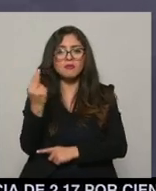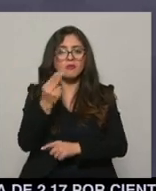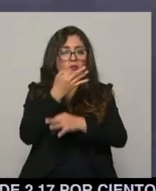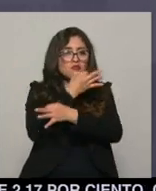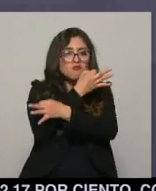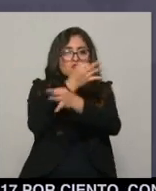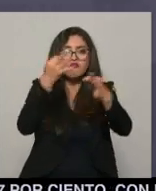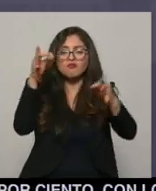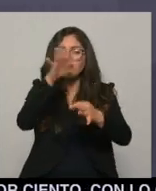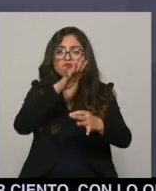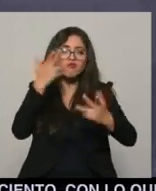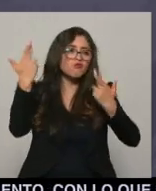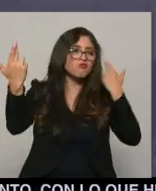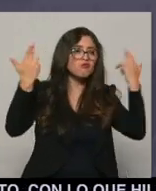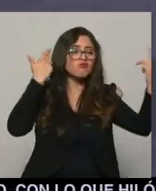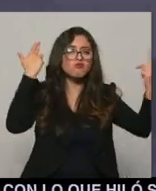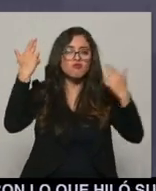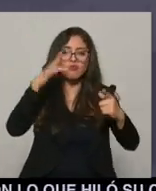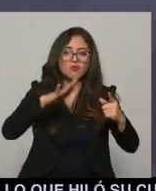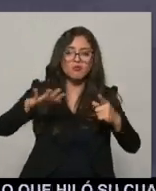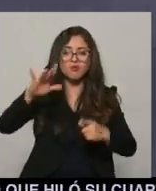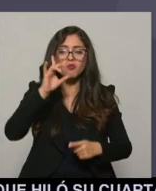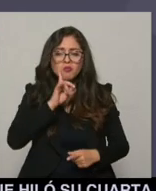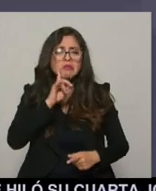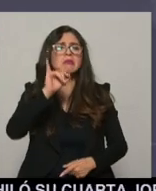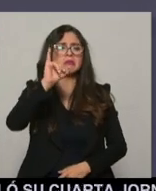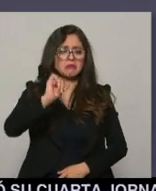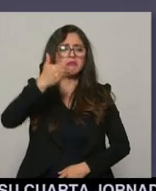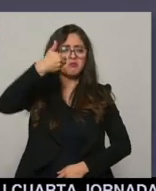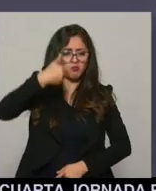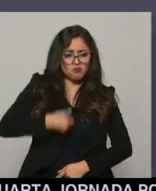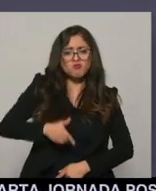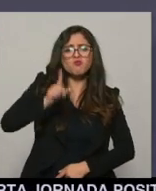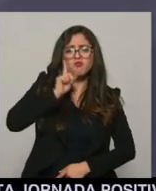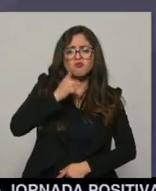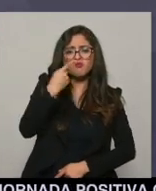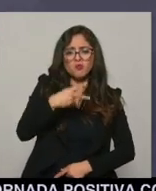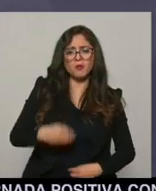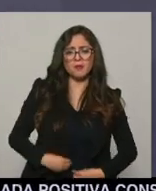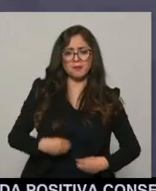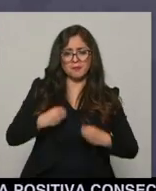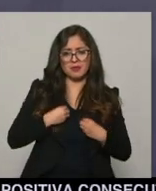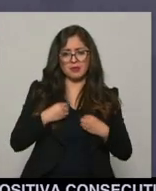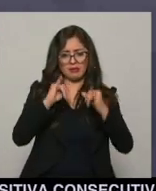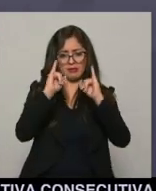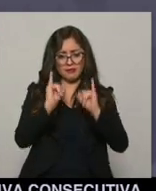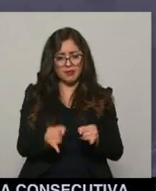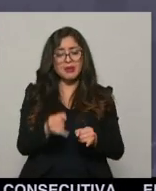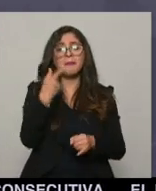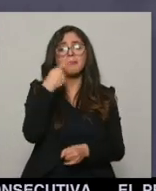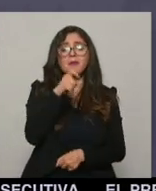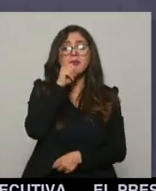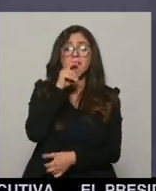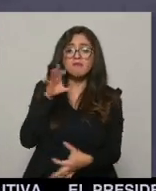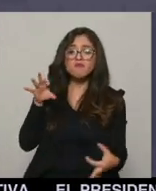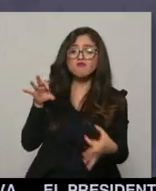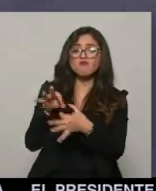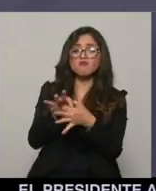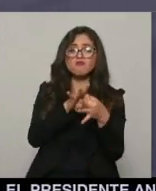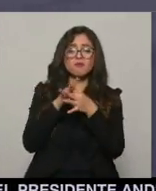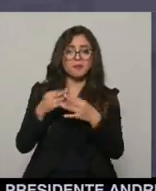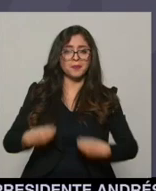Por supuesto. ¿No? Porque sí somos mujeres con una vida individual, pero también tenemos una vida colectiva y tenemos